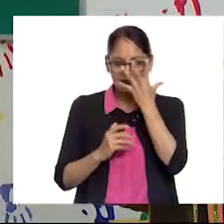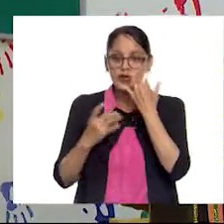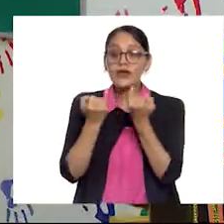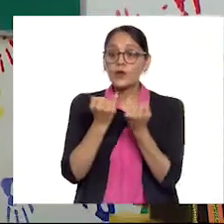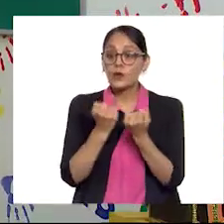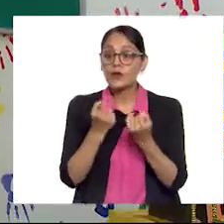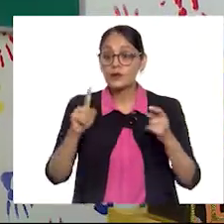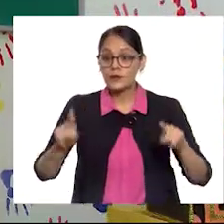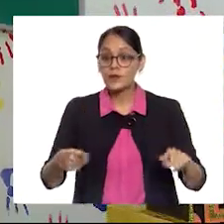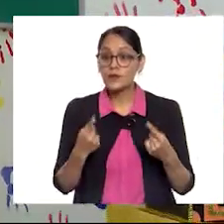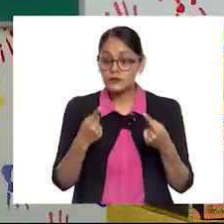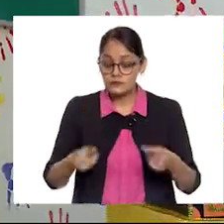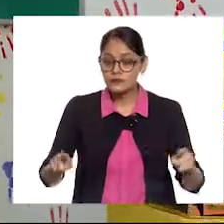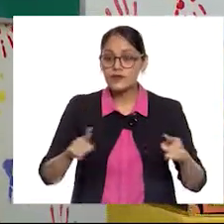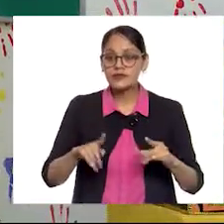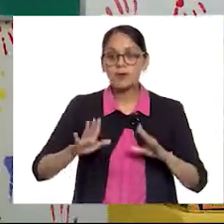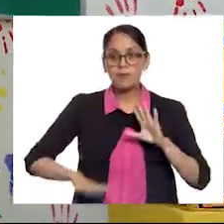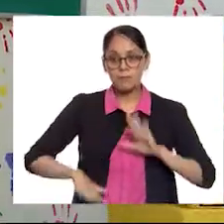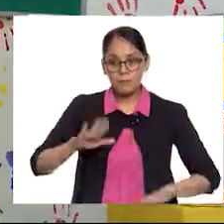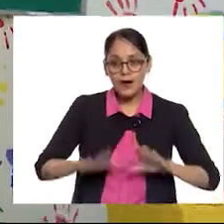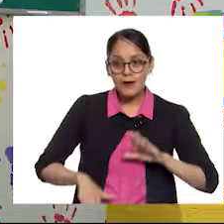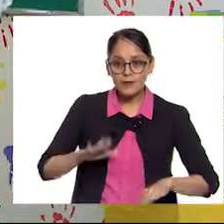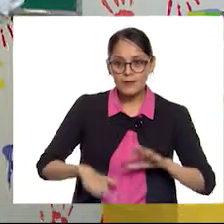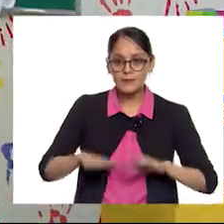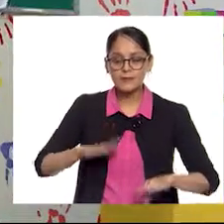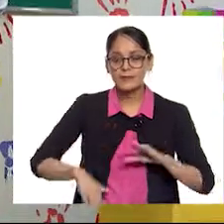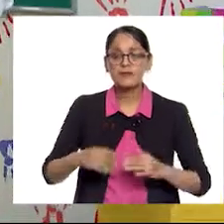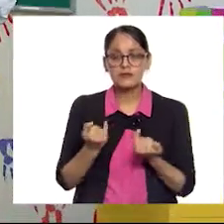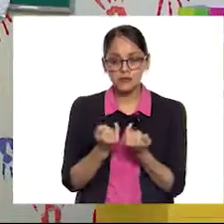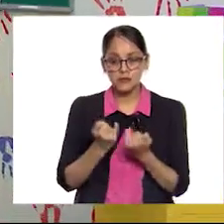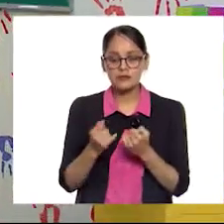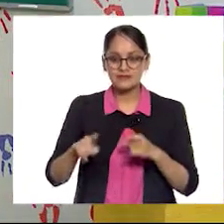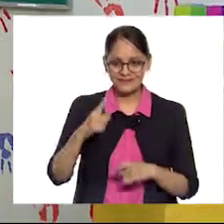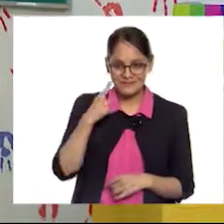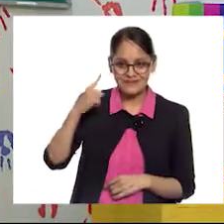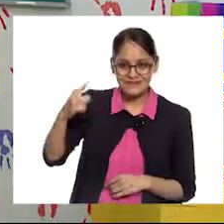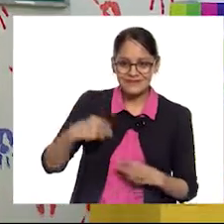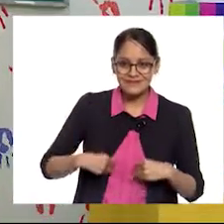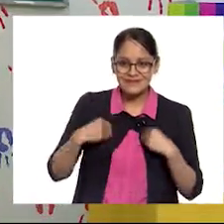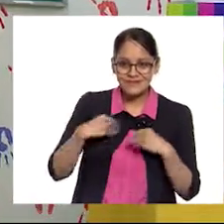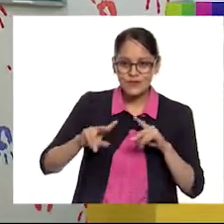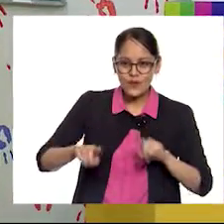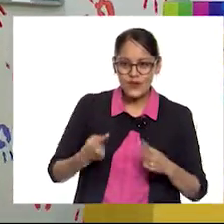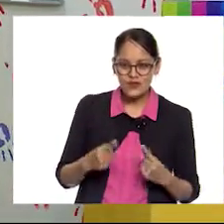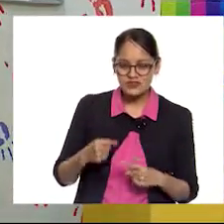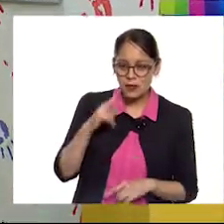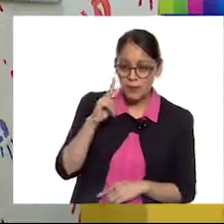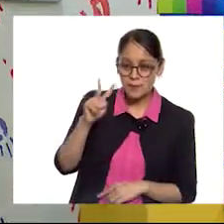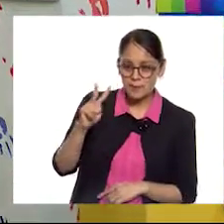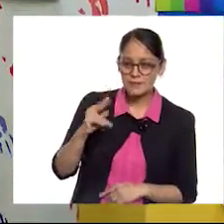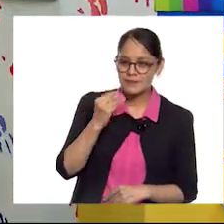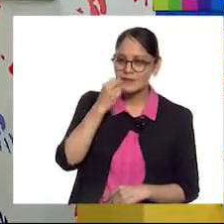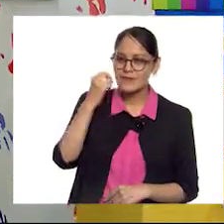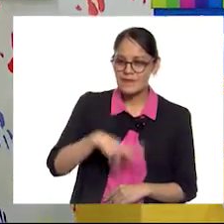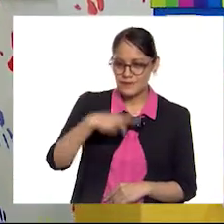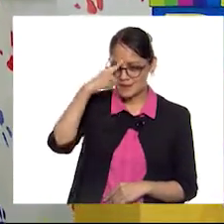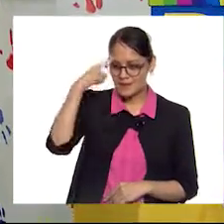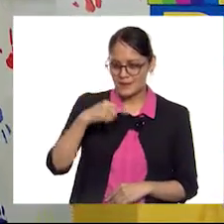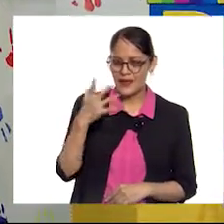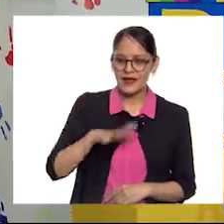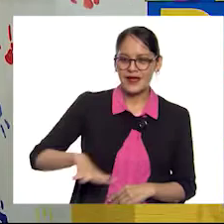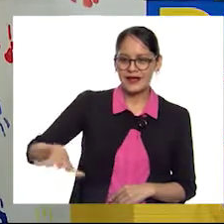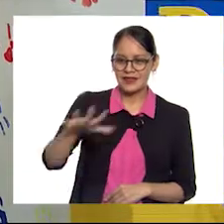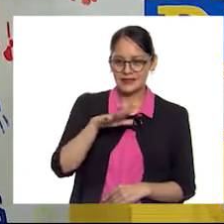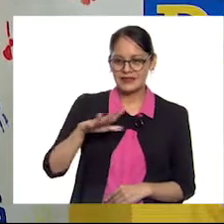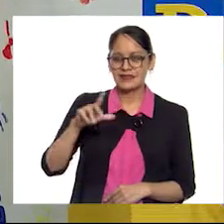música. Música, ¿te fijaste también? Los tambores. Exacto, esos músicos en vivo que se veía muy padre, ¿no? Sí. Para poder generar toda esta parte de este